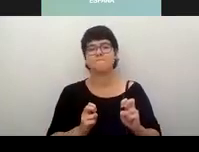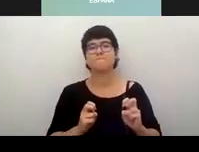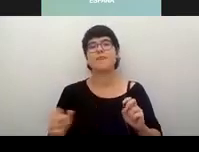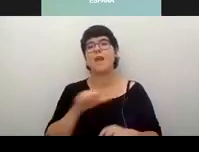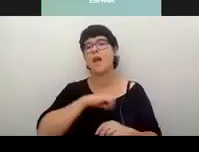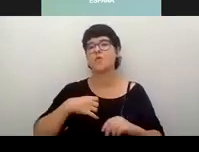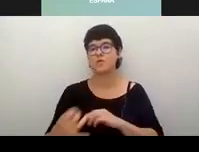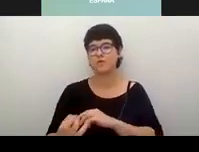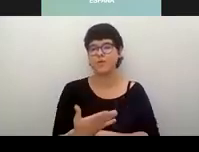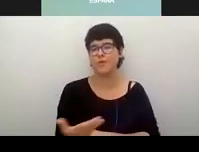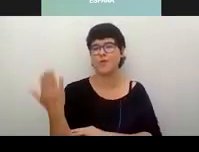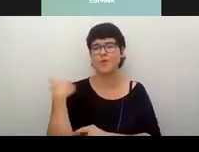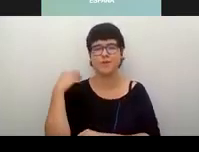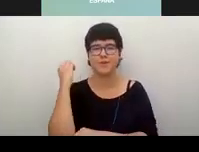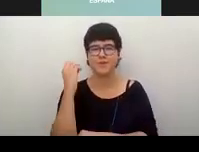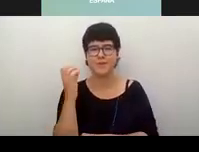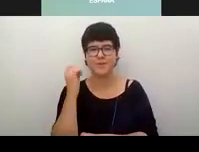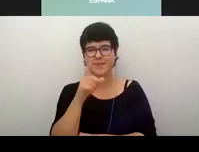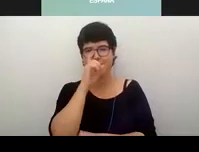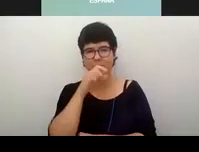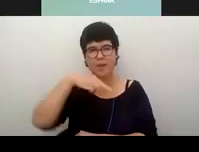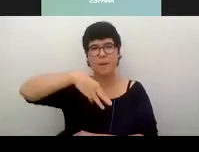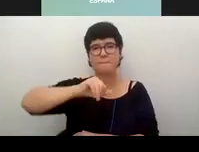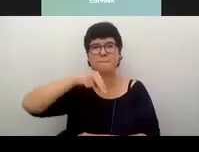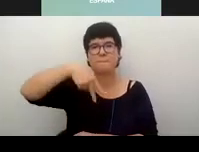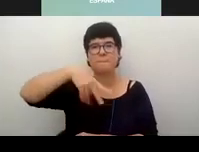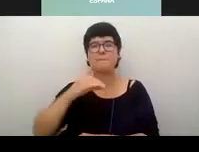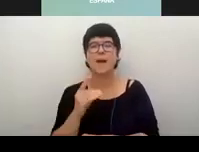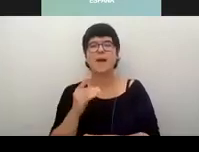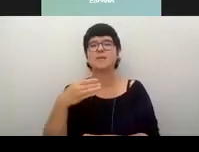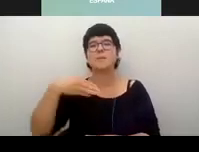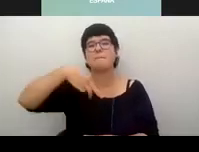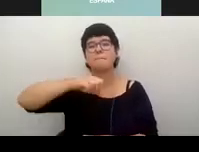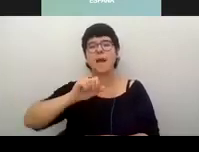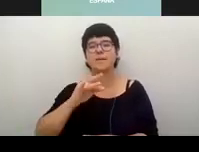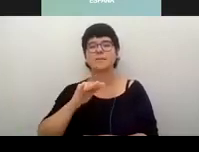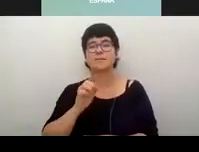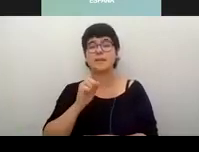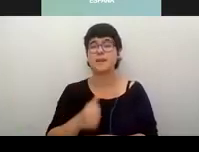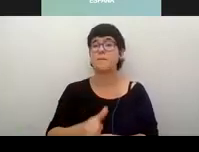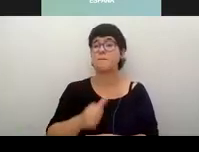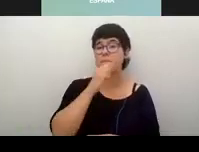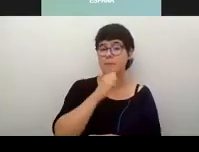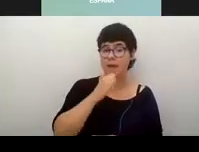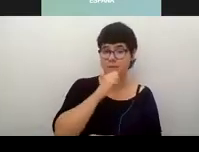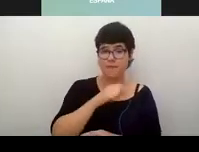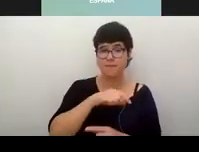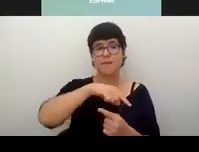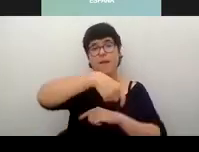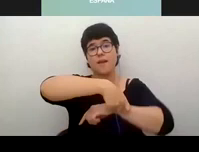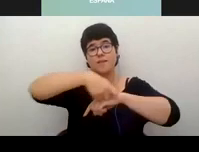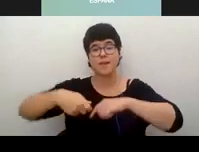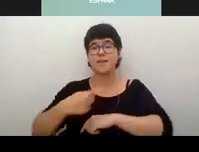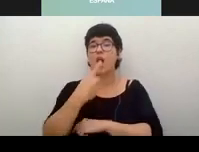último webinar, los MindMaster bebibles, la etiqueta roja y etiqueta verde, el